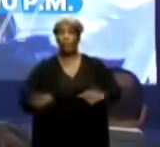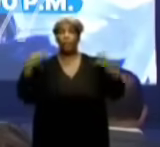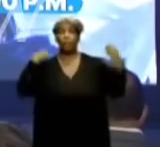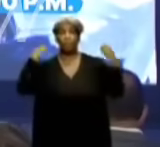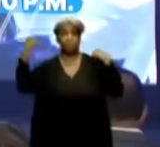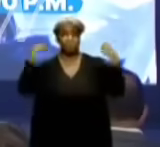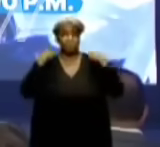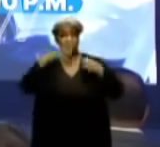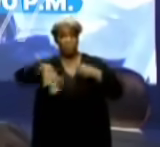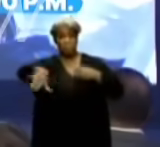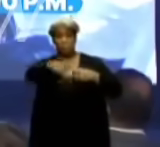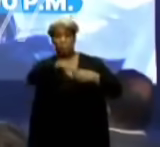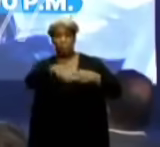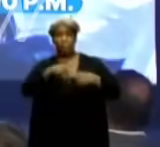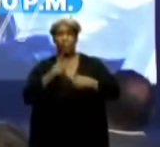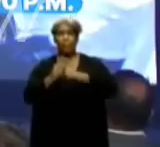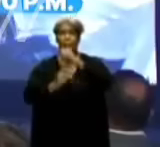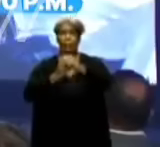pasado tuvo